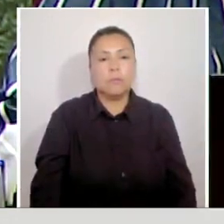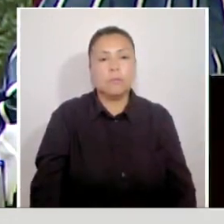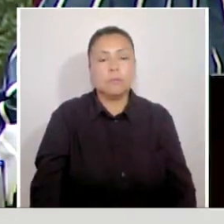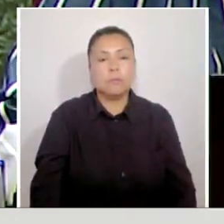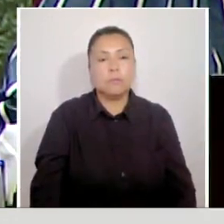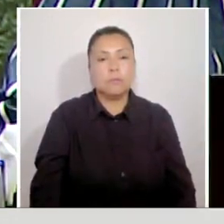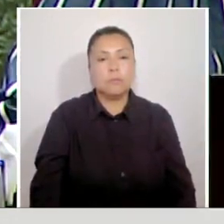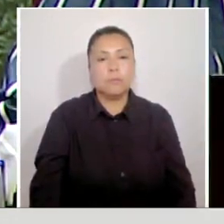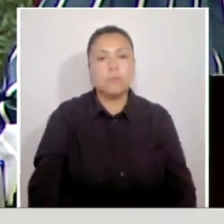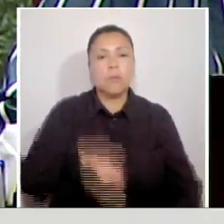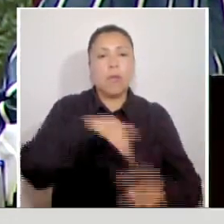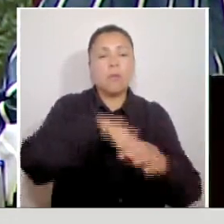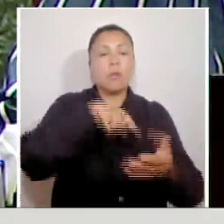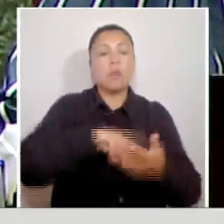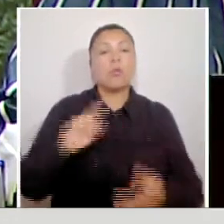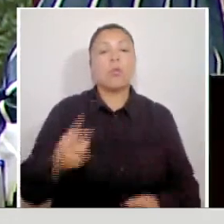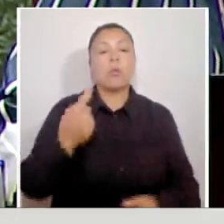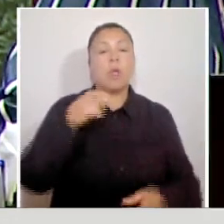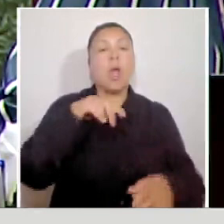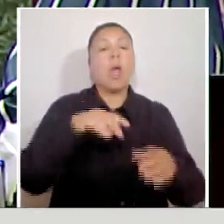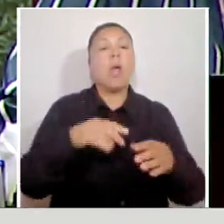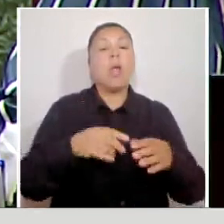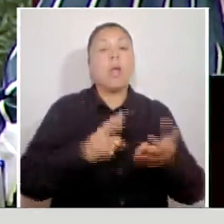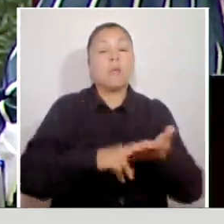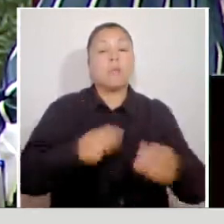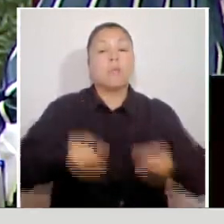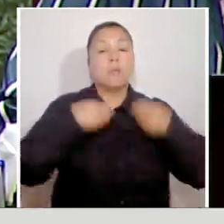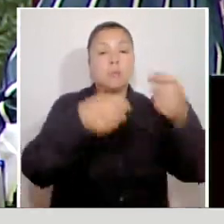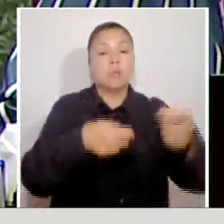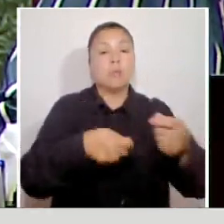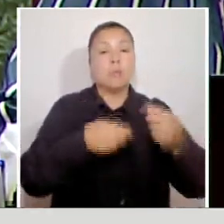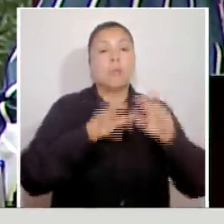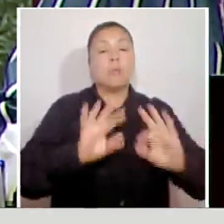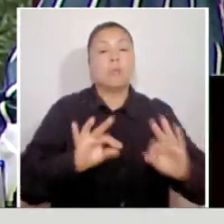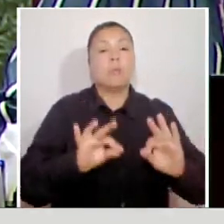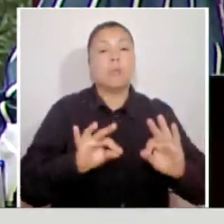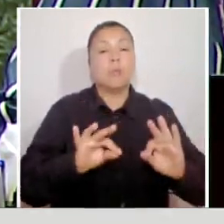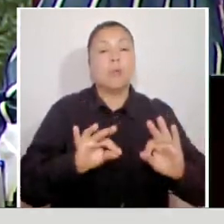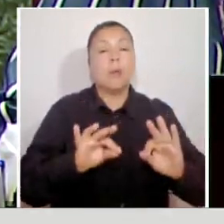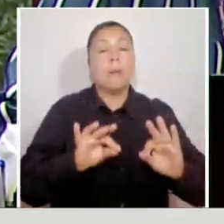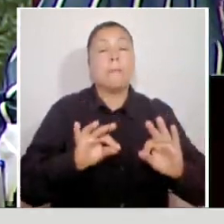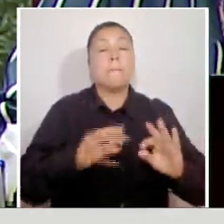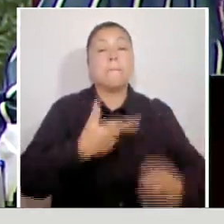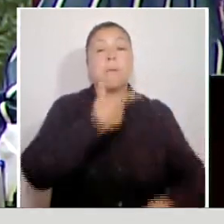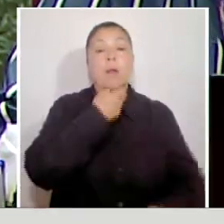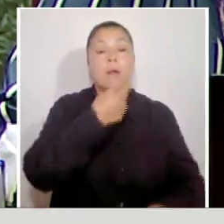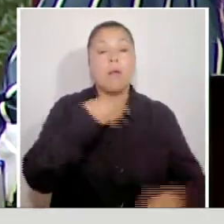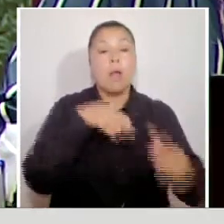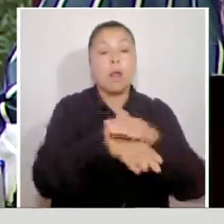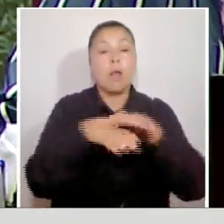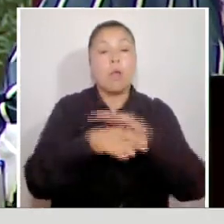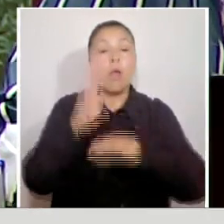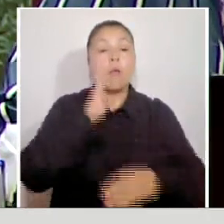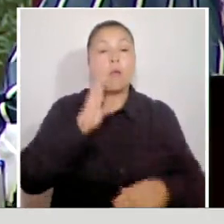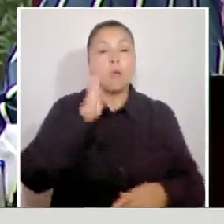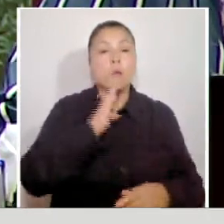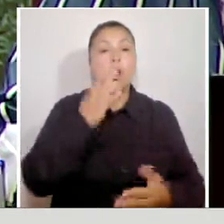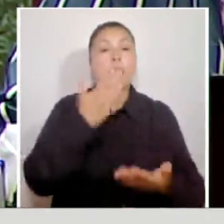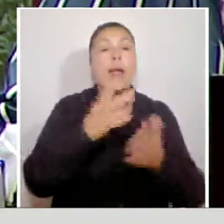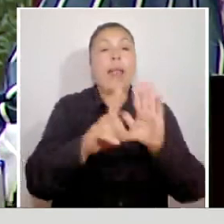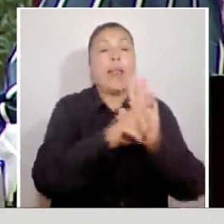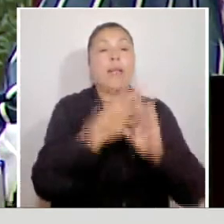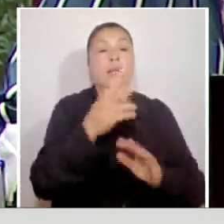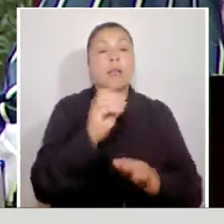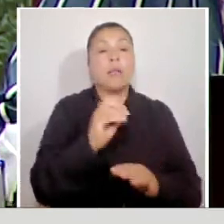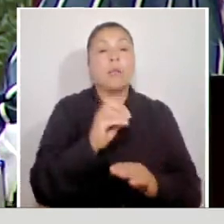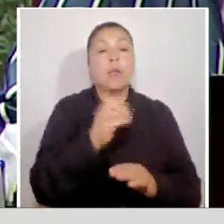en votación general el proyecto de ley originado en moción que establece criterios para facilitar el acceso a los beneficios contemplados en la ley